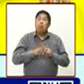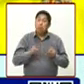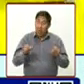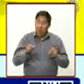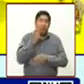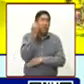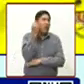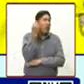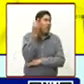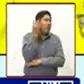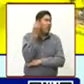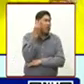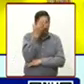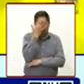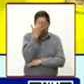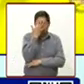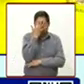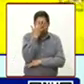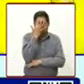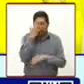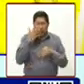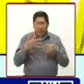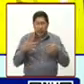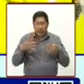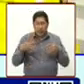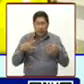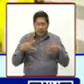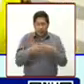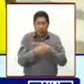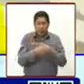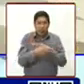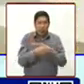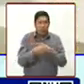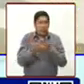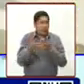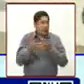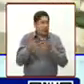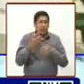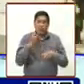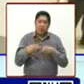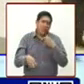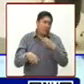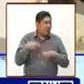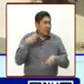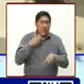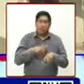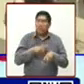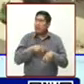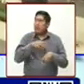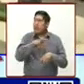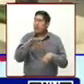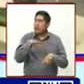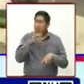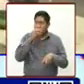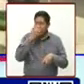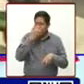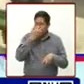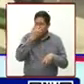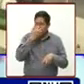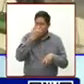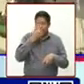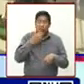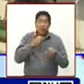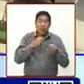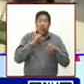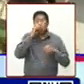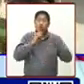ha habido un corte de vía por el por las inclemencias del tiempo en el sector en el